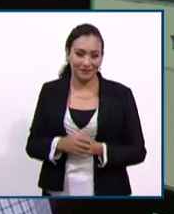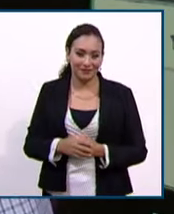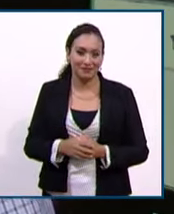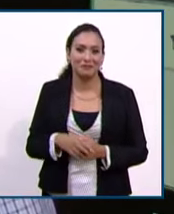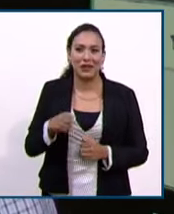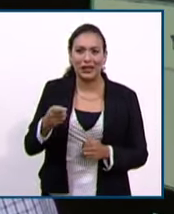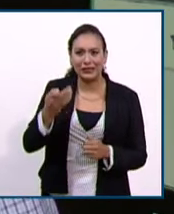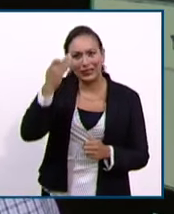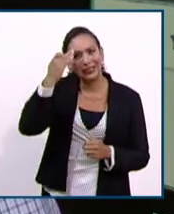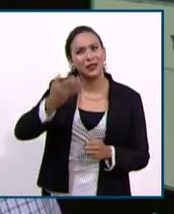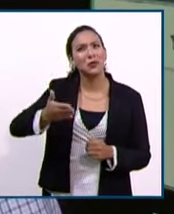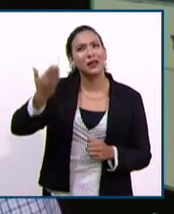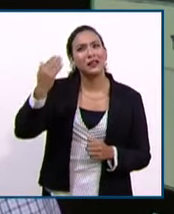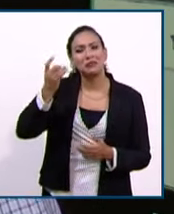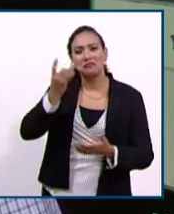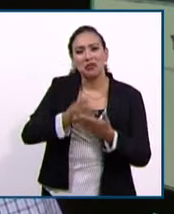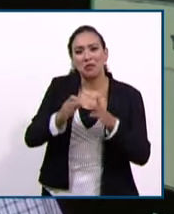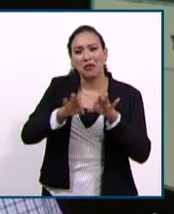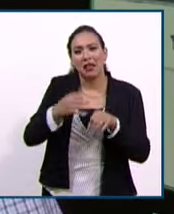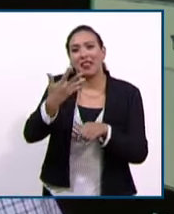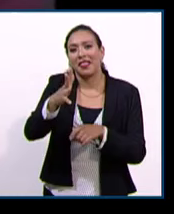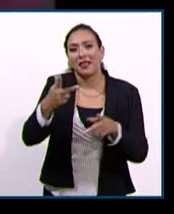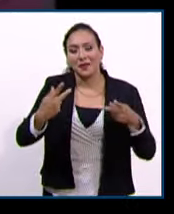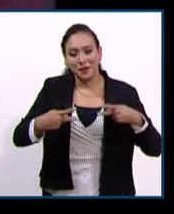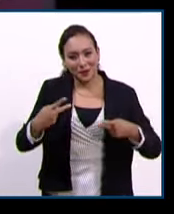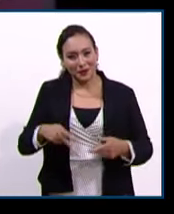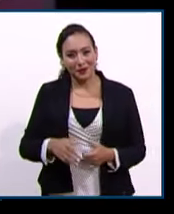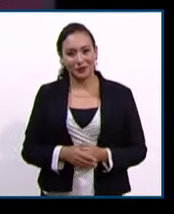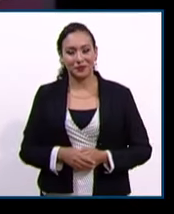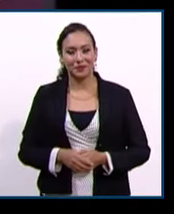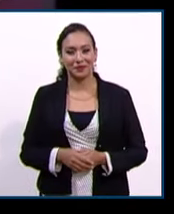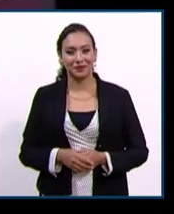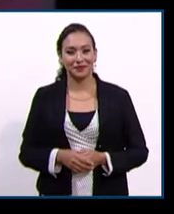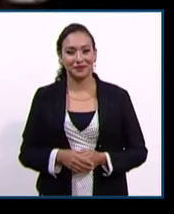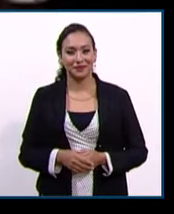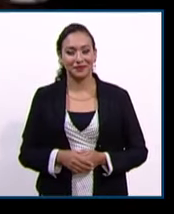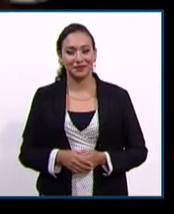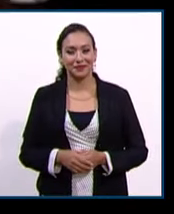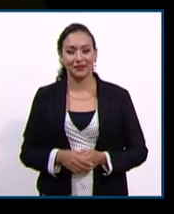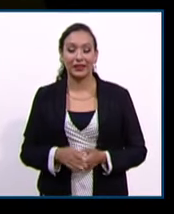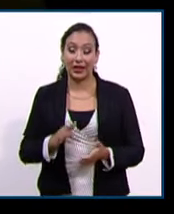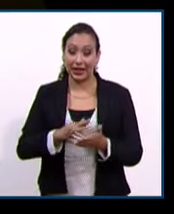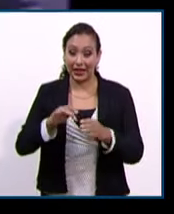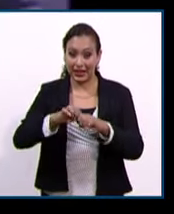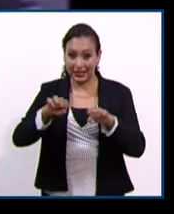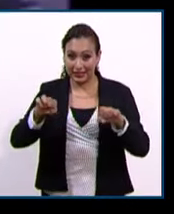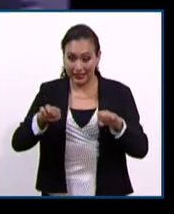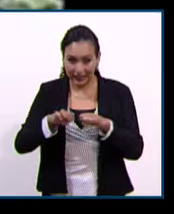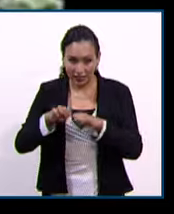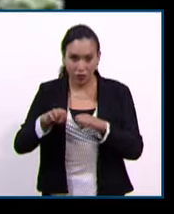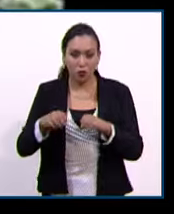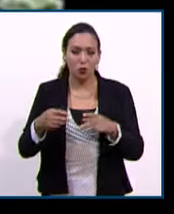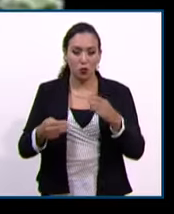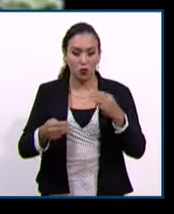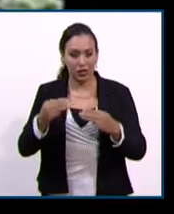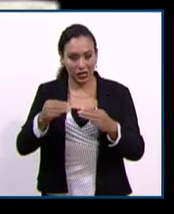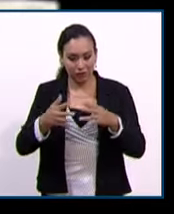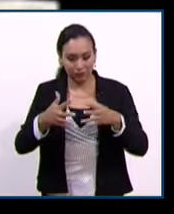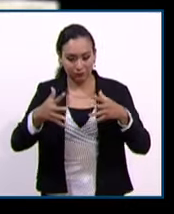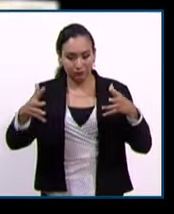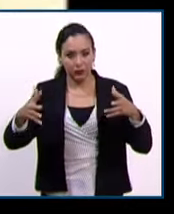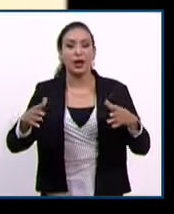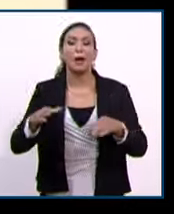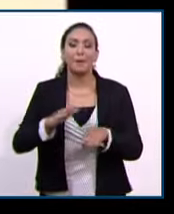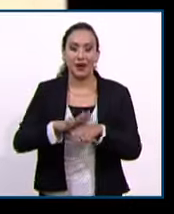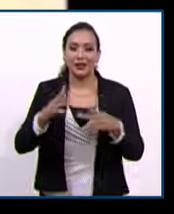nada más éramos 10 personas. Con el apoyo del Pleno de Ministros se incrementó el personal y con